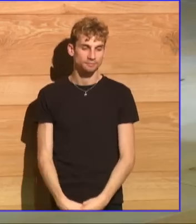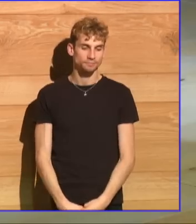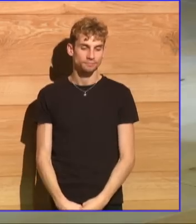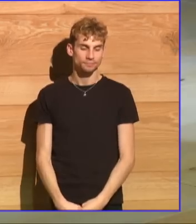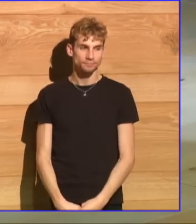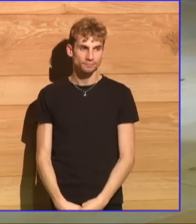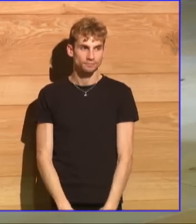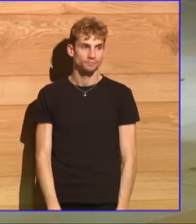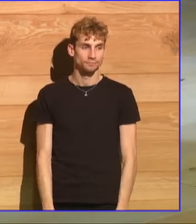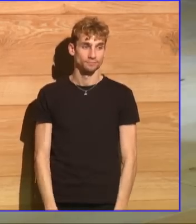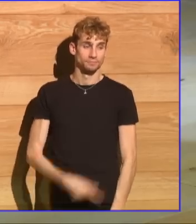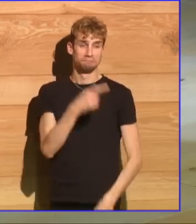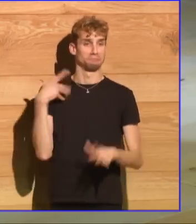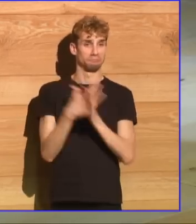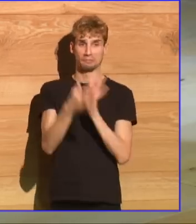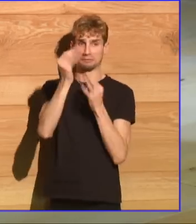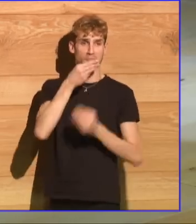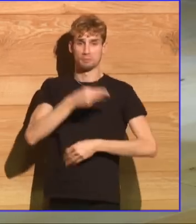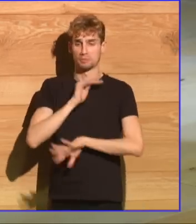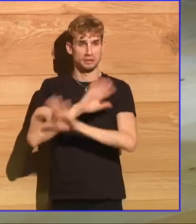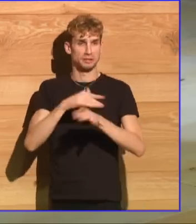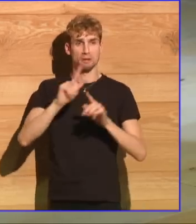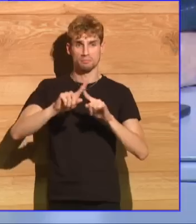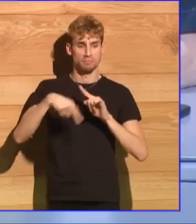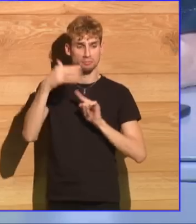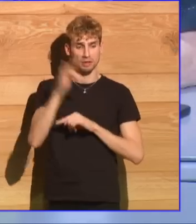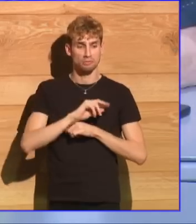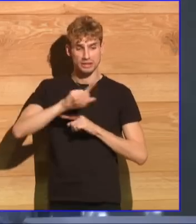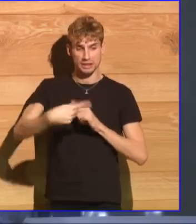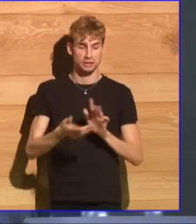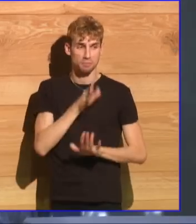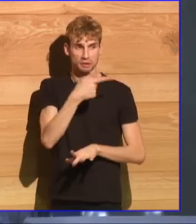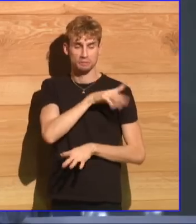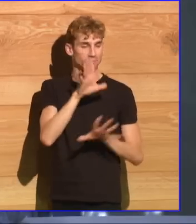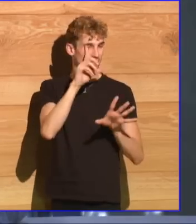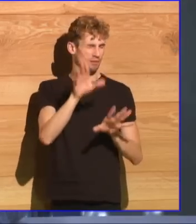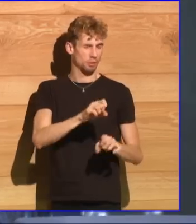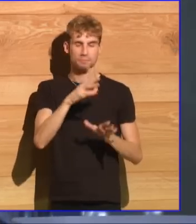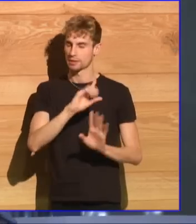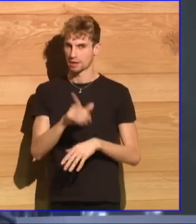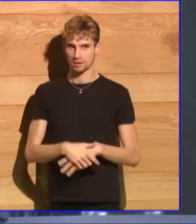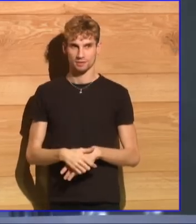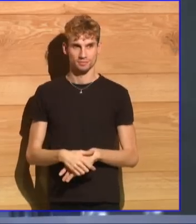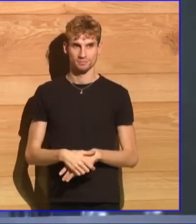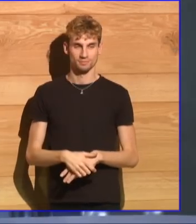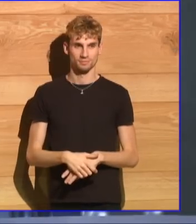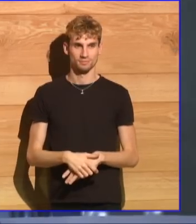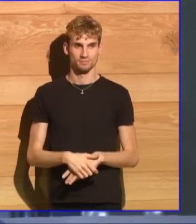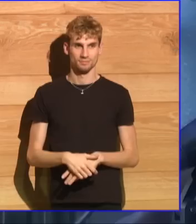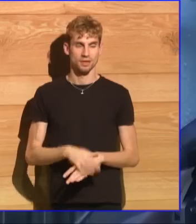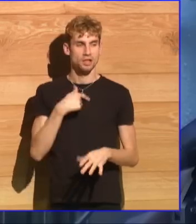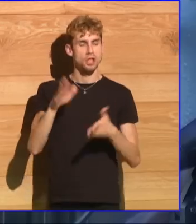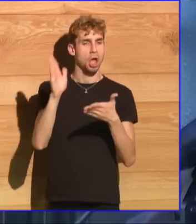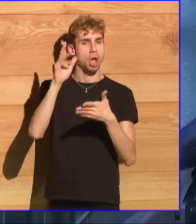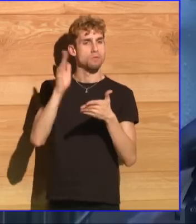Pues ya la ha definido Javi, si queréis ya no pasamos a la siguiente porque... A Javi no le pillas. Es que no le pillas, ¿eh? Ay, leí esa